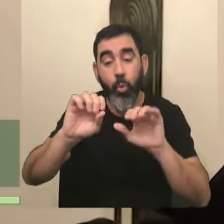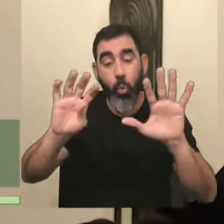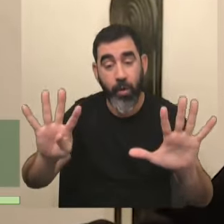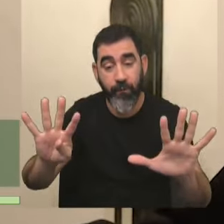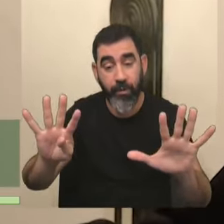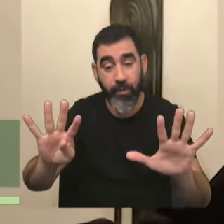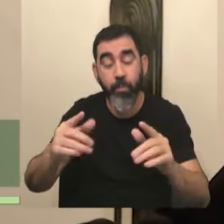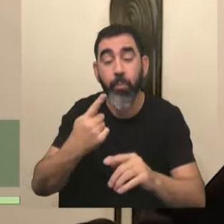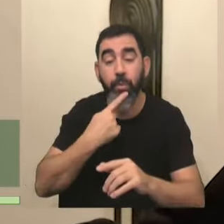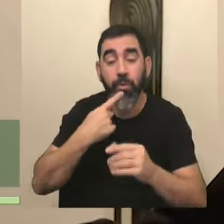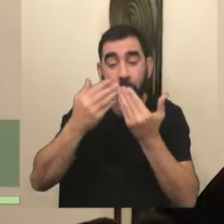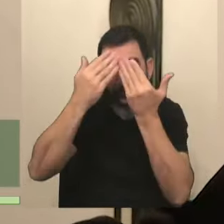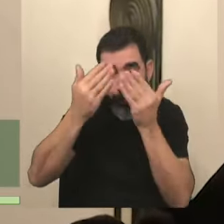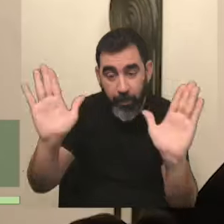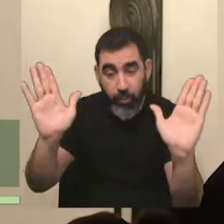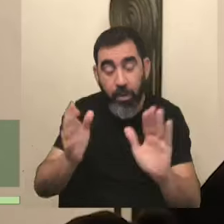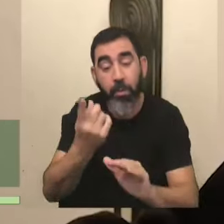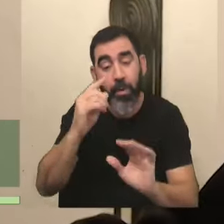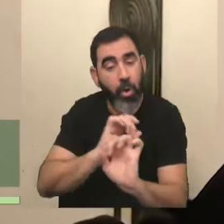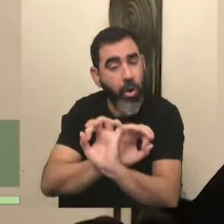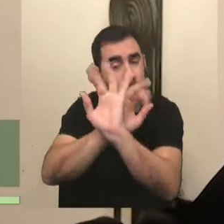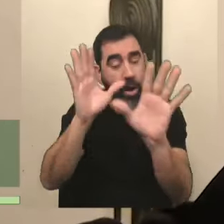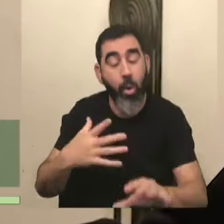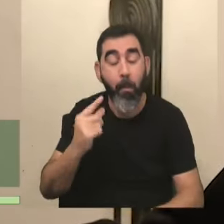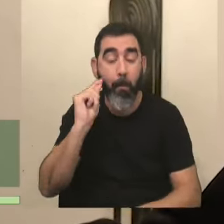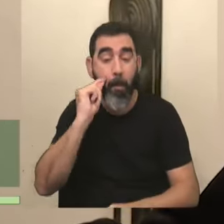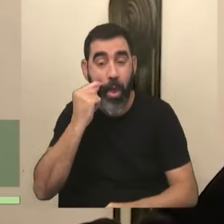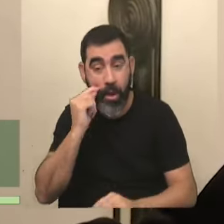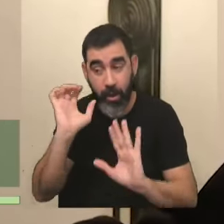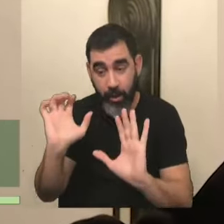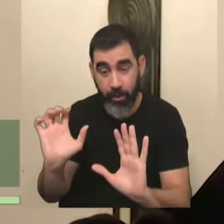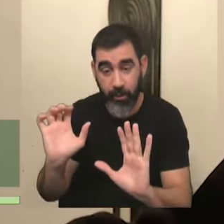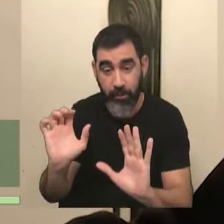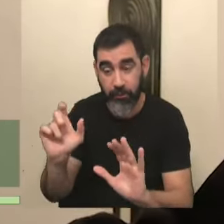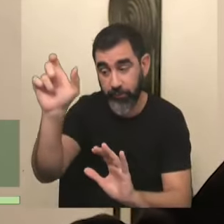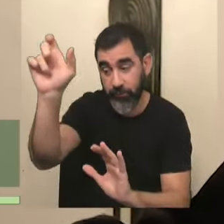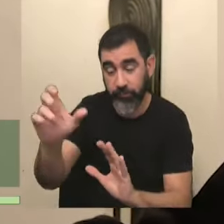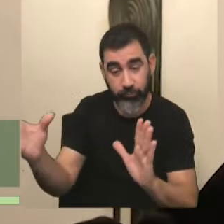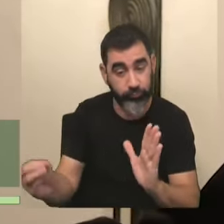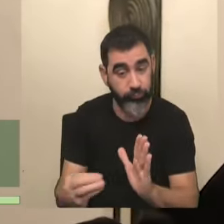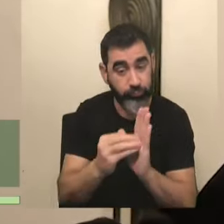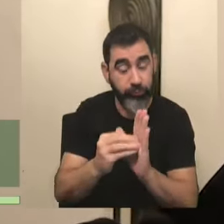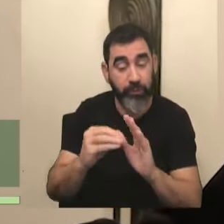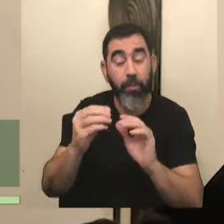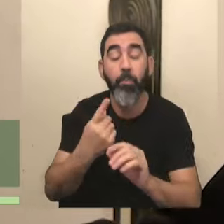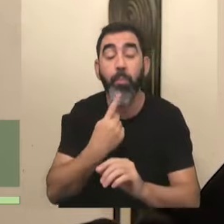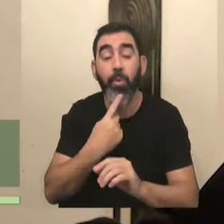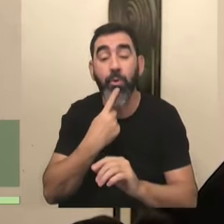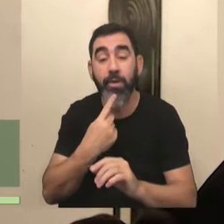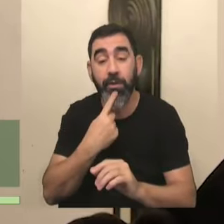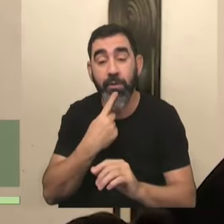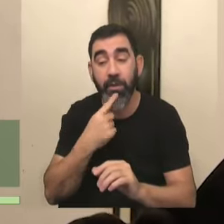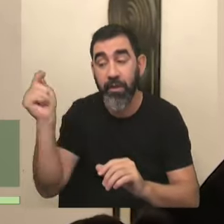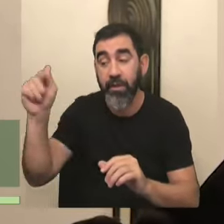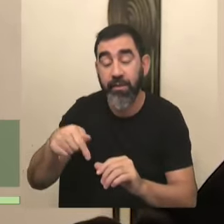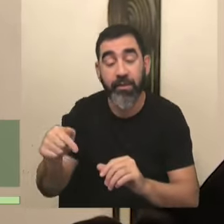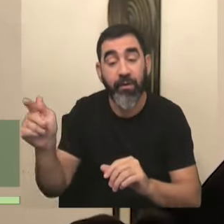tenemos esta política apertura pero acá hay que dejar Claro que Blanca es una una incorporación a la política que ella viene